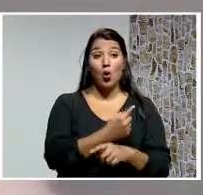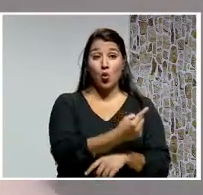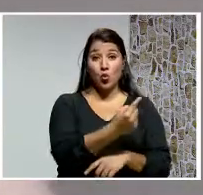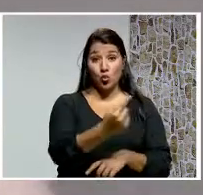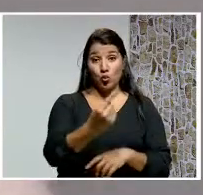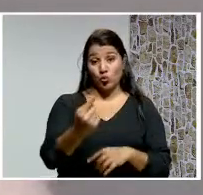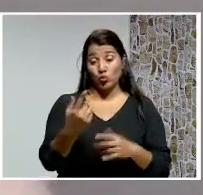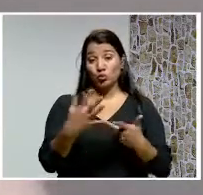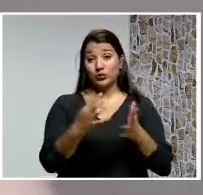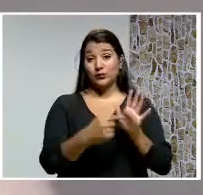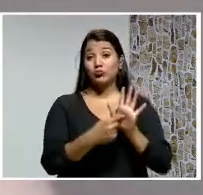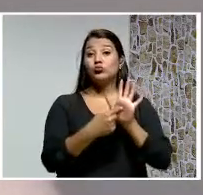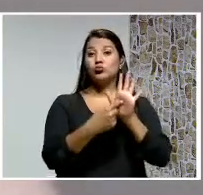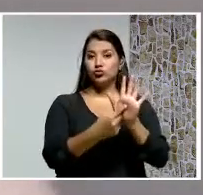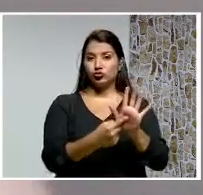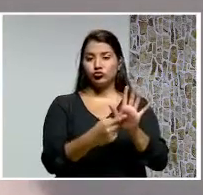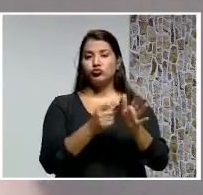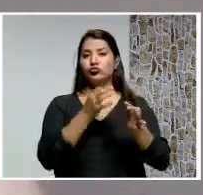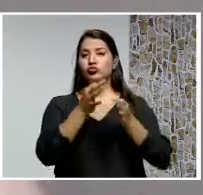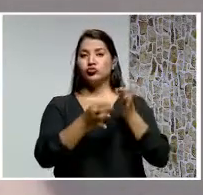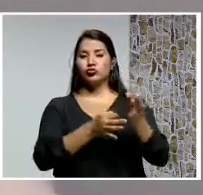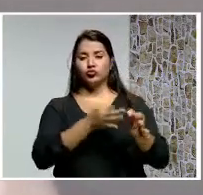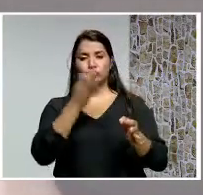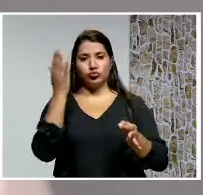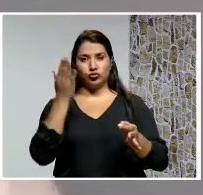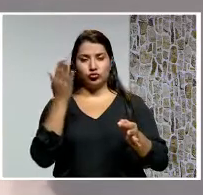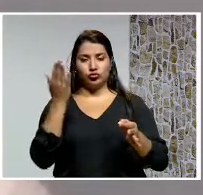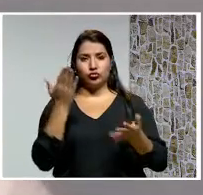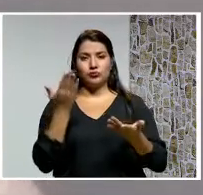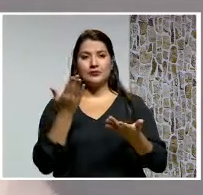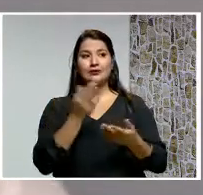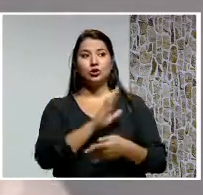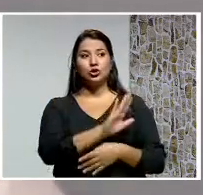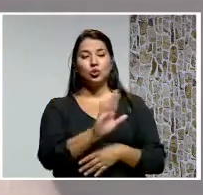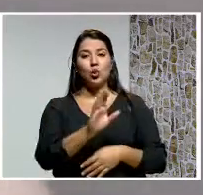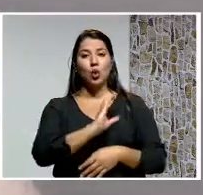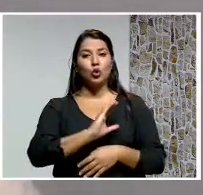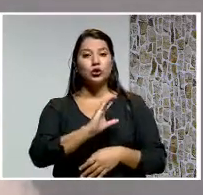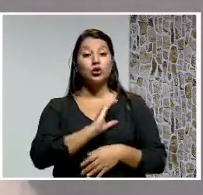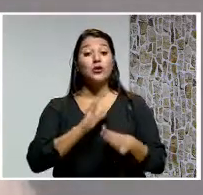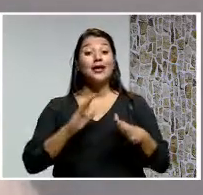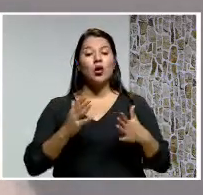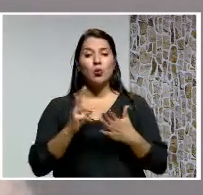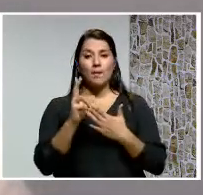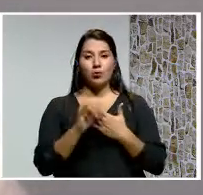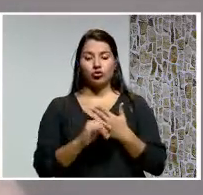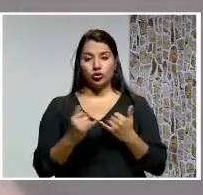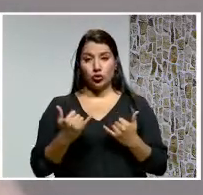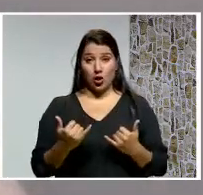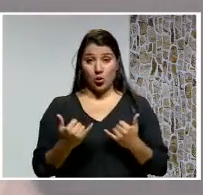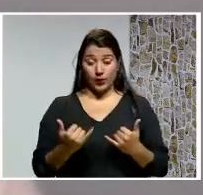todas las razones y las condiciones en las cuales se encuentra el proyecto actualmente.